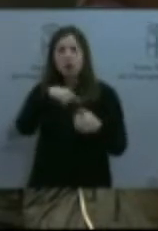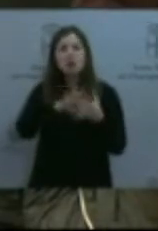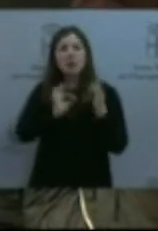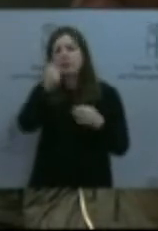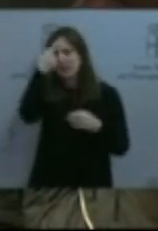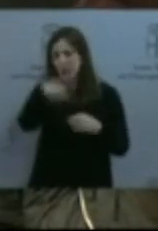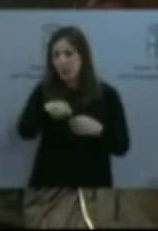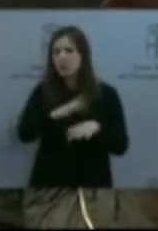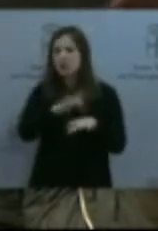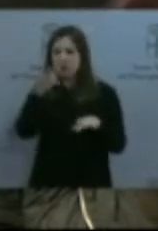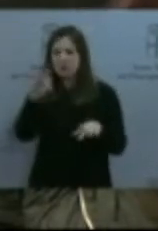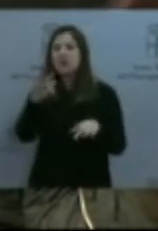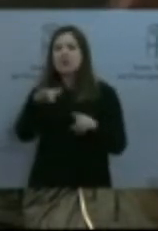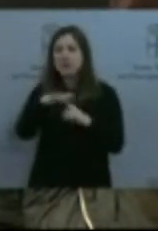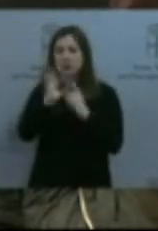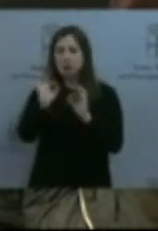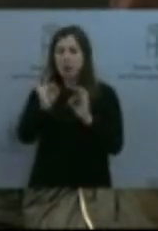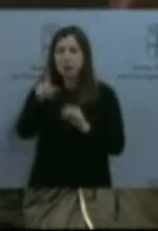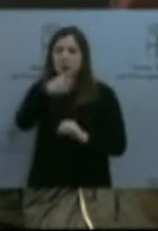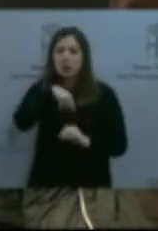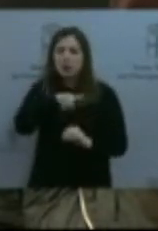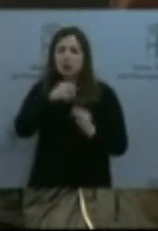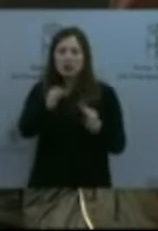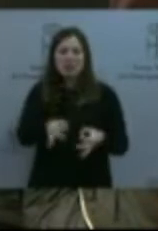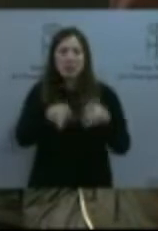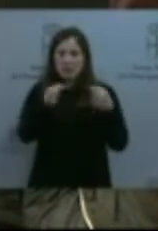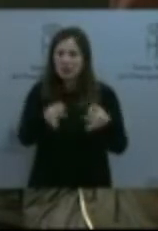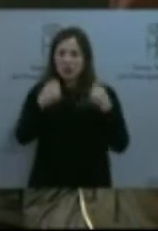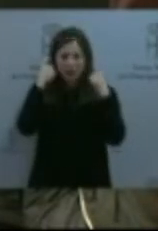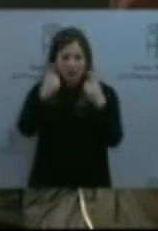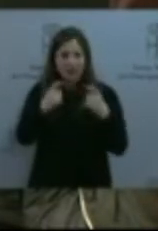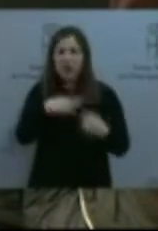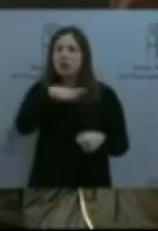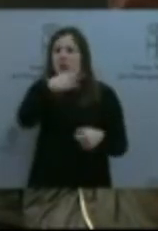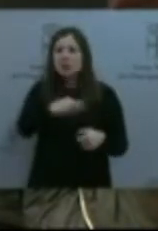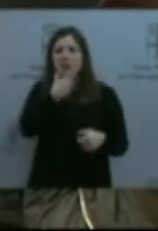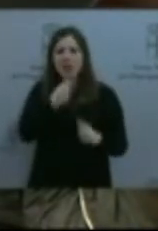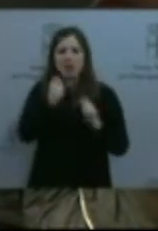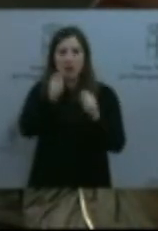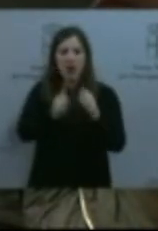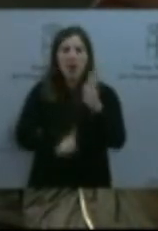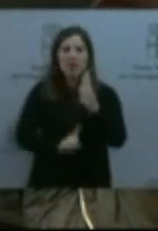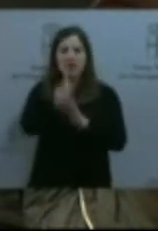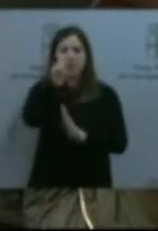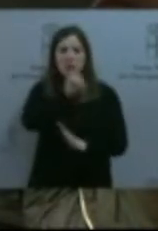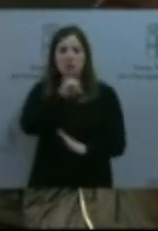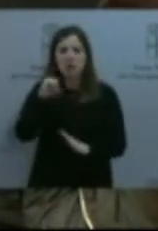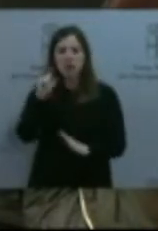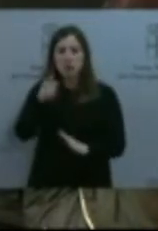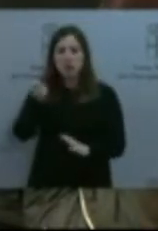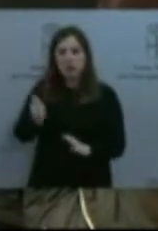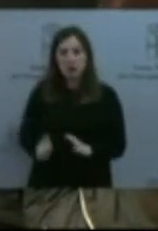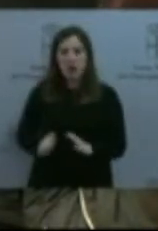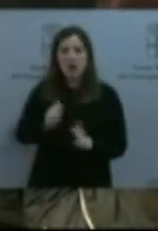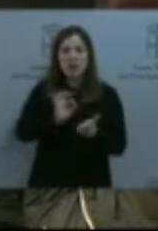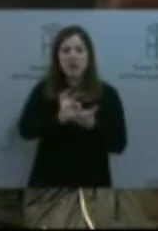por tanto, siempre todo lo posible para facilitar el desarrollo personal y profesional de quienes en el servicio de salud desean tener hijos. Señoría,